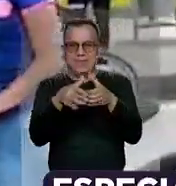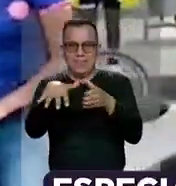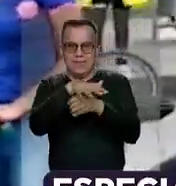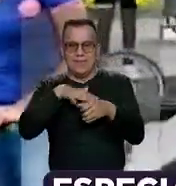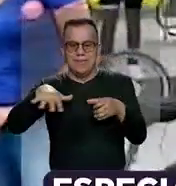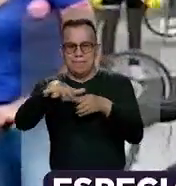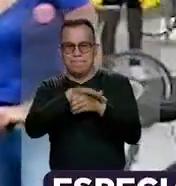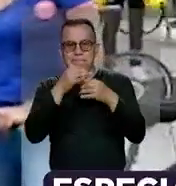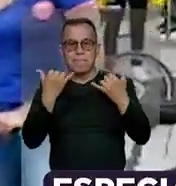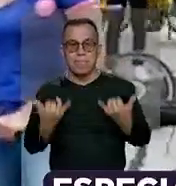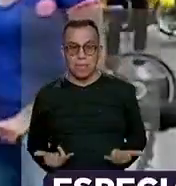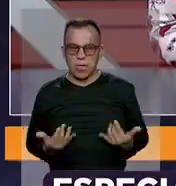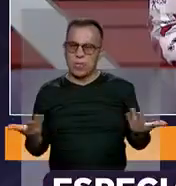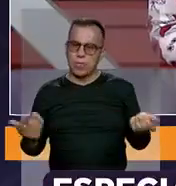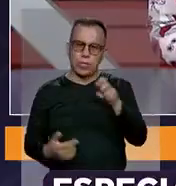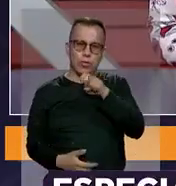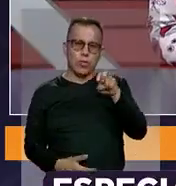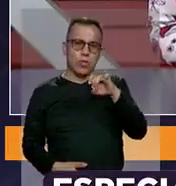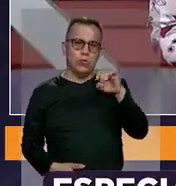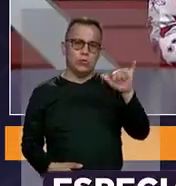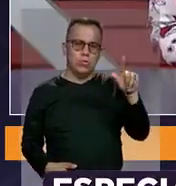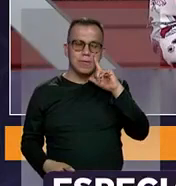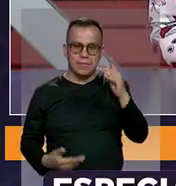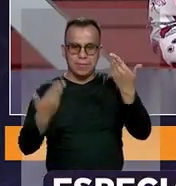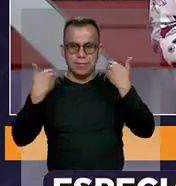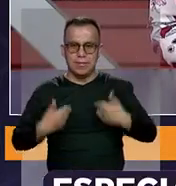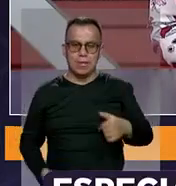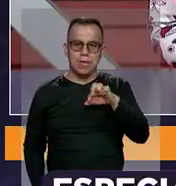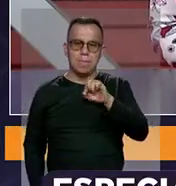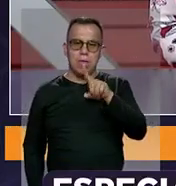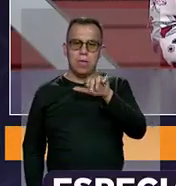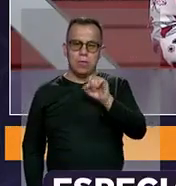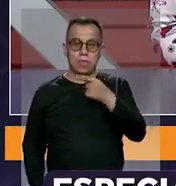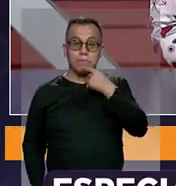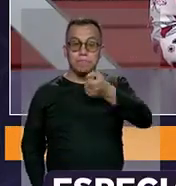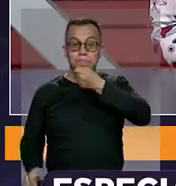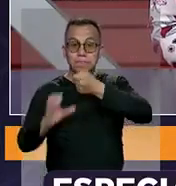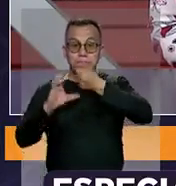la capital, desde el noroccidente de la capital. Carlos Rodríguez, Noticias Capital.